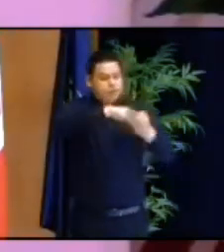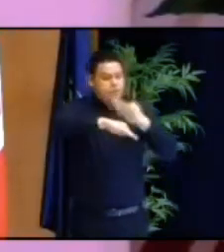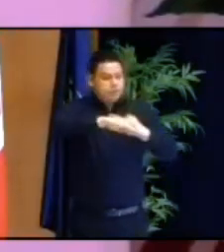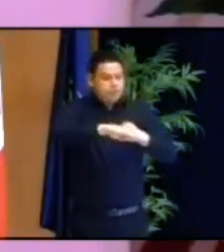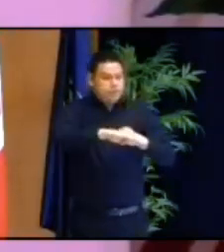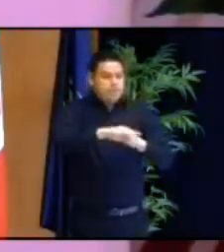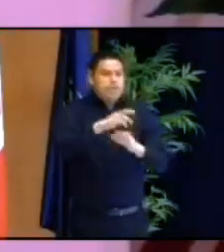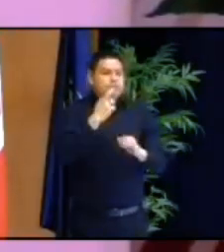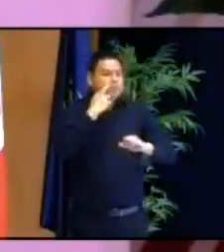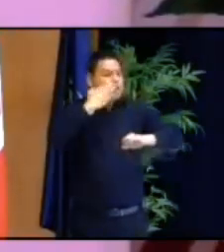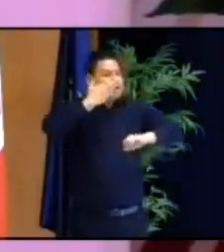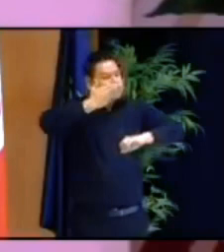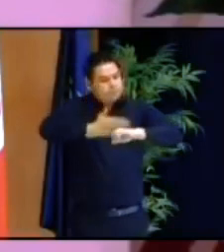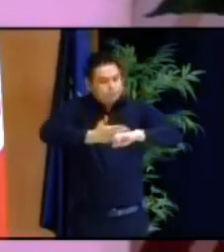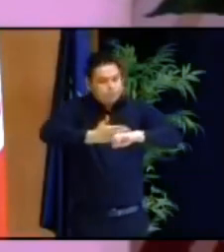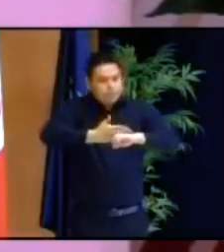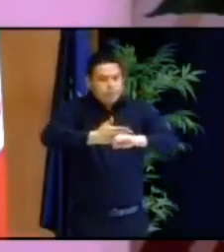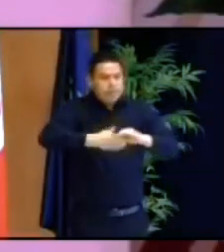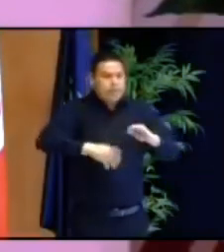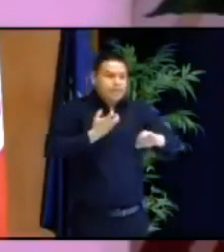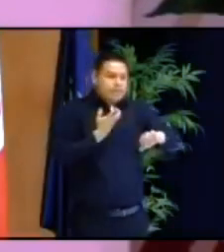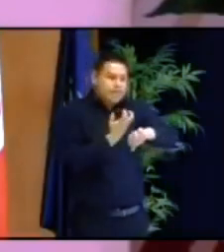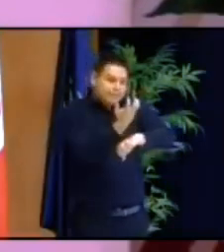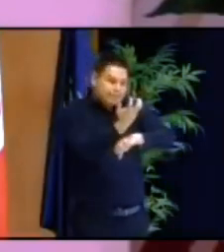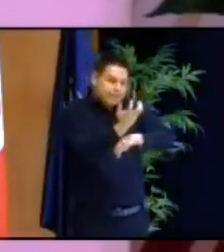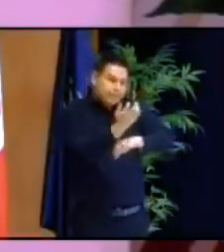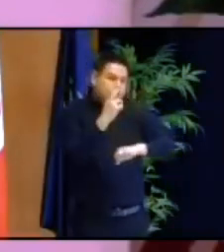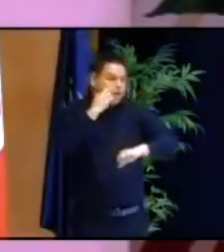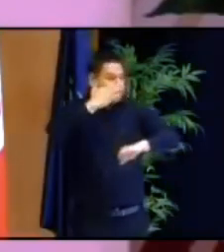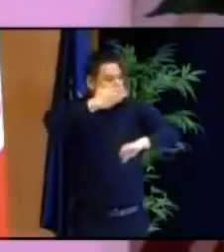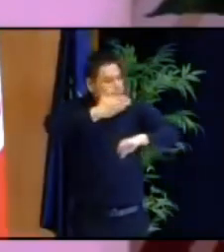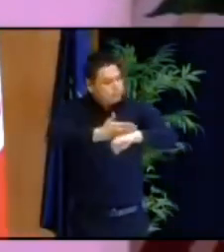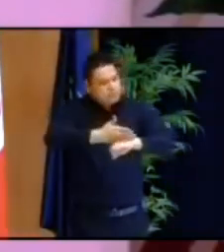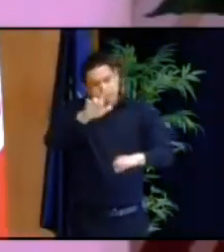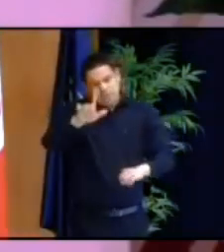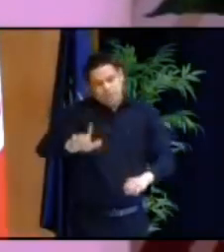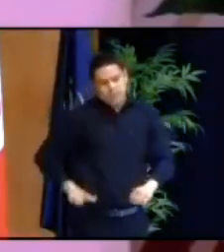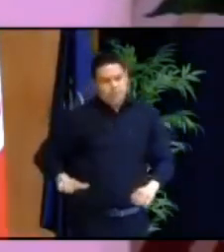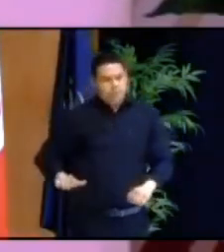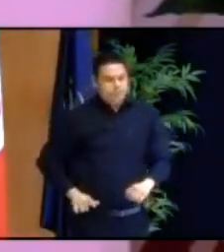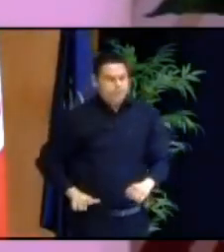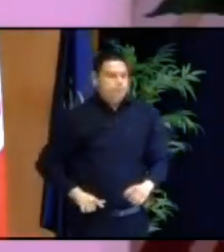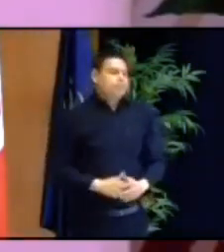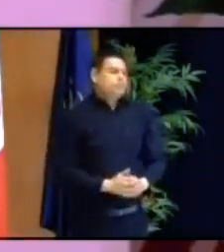una responsabilidad del Estado, una responsabilidad de los gobiernos.